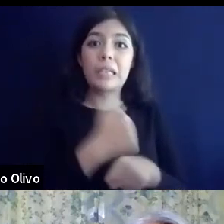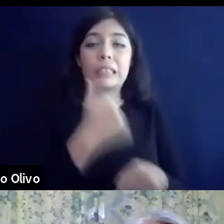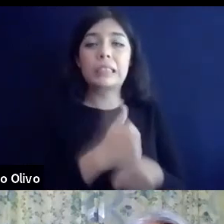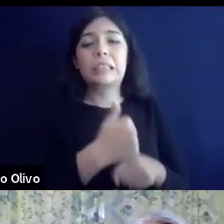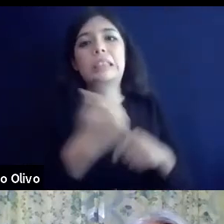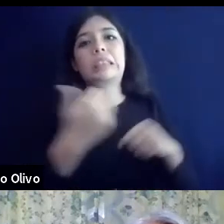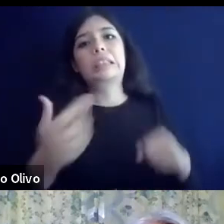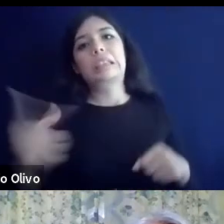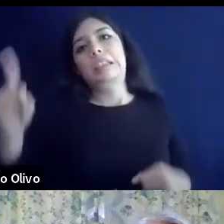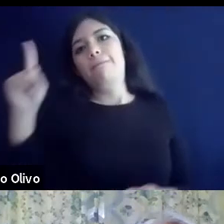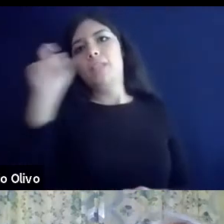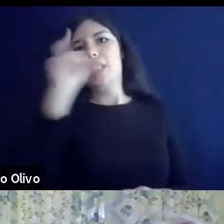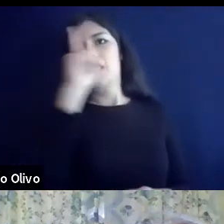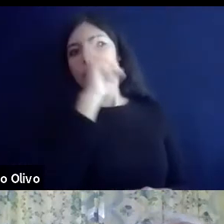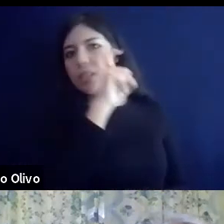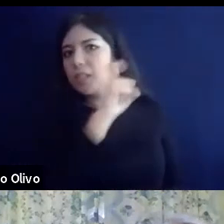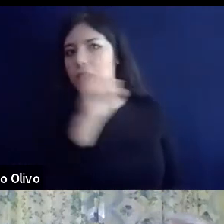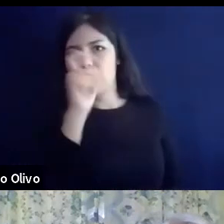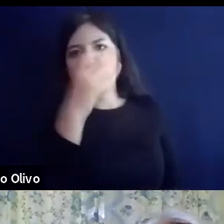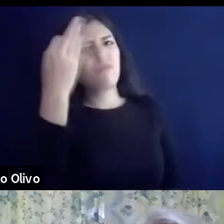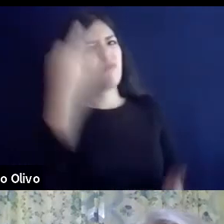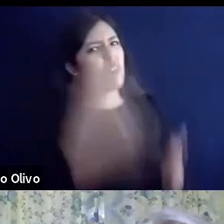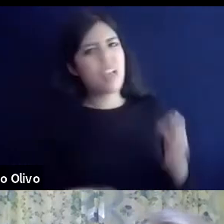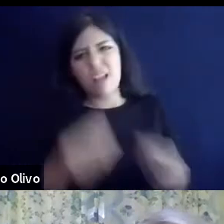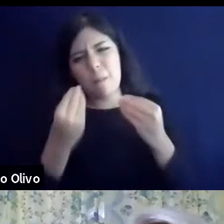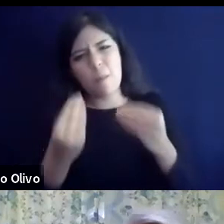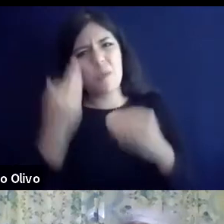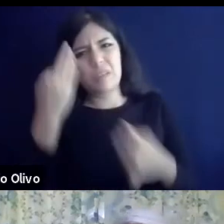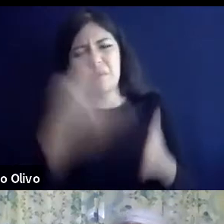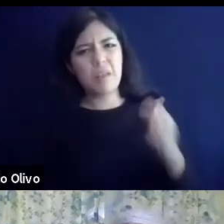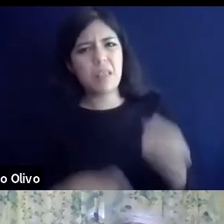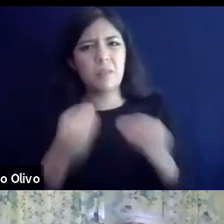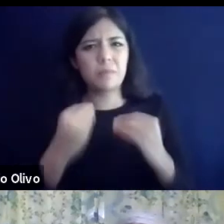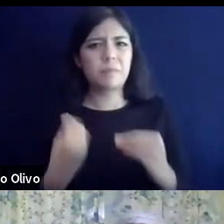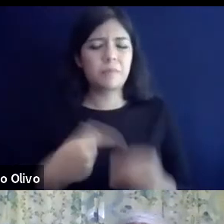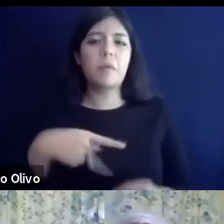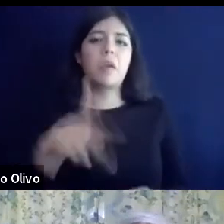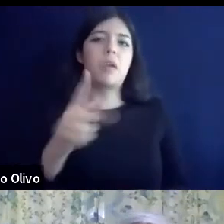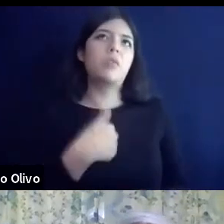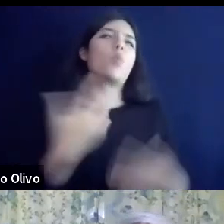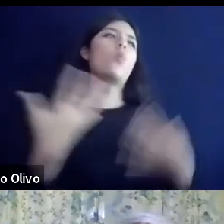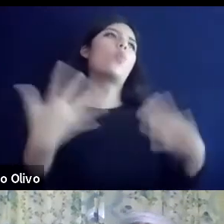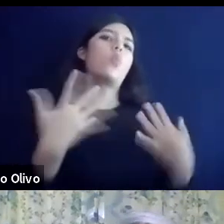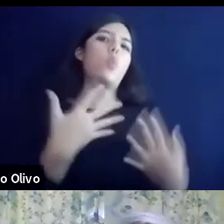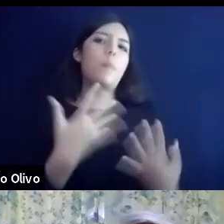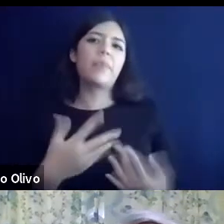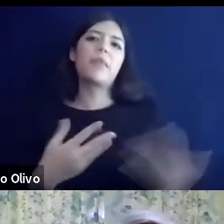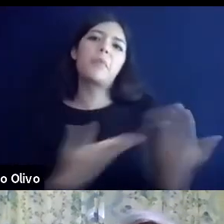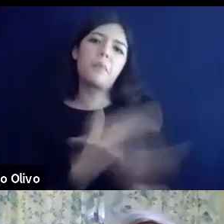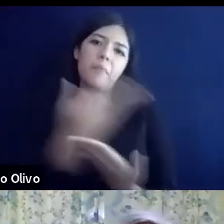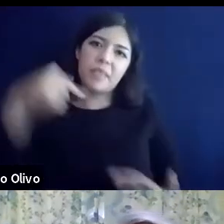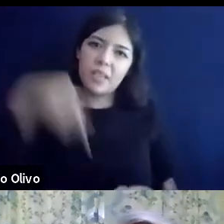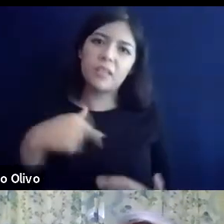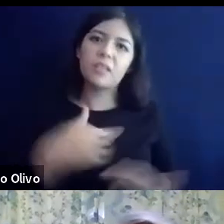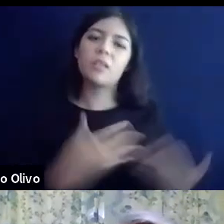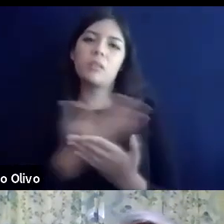educación primaria general. Entonces, sí es triste, pero es refrescante haber encontrado a todos ustedes que ya tienen una profesión, que ya tienen sus